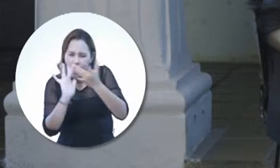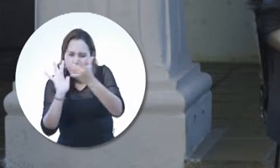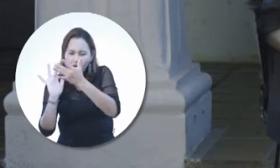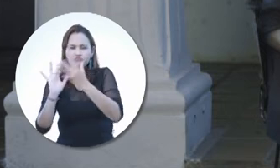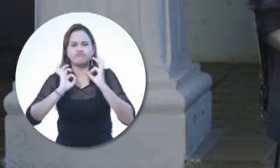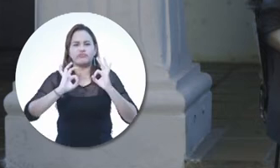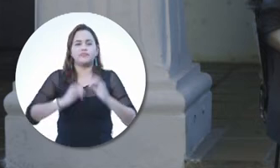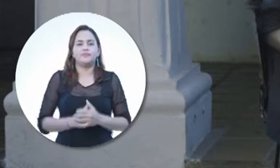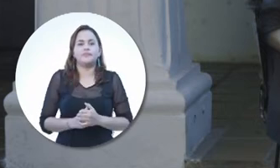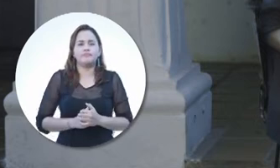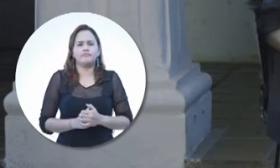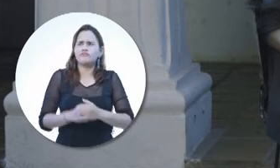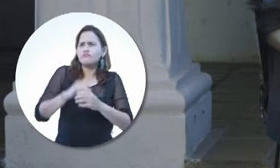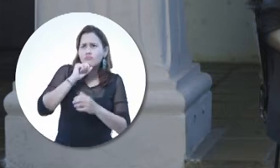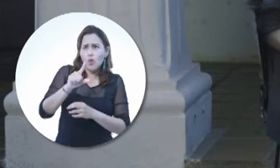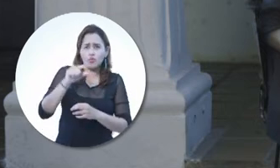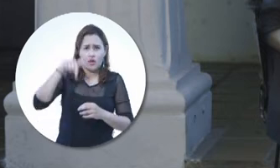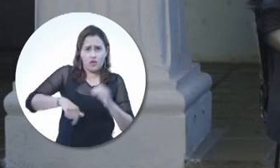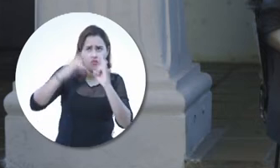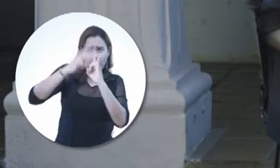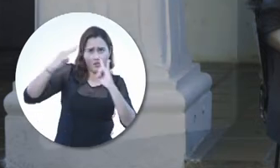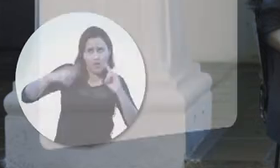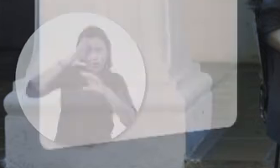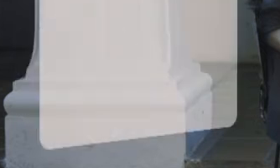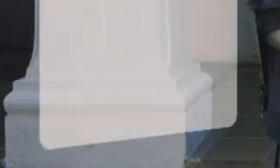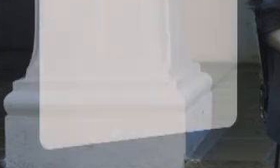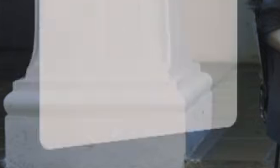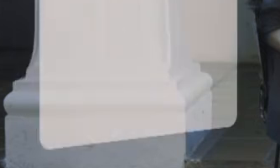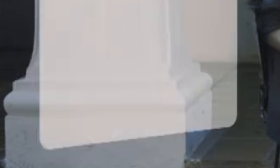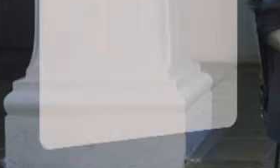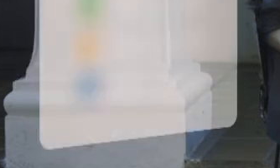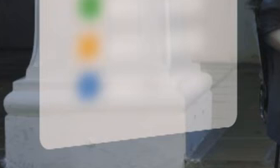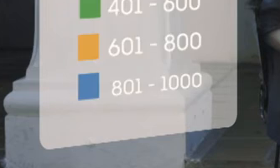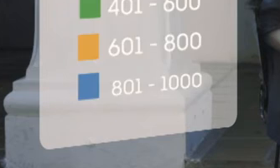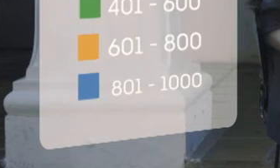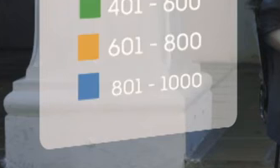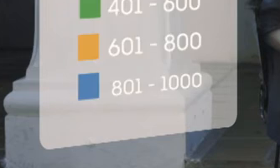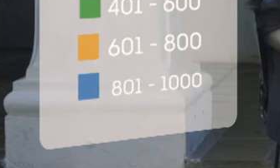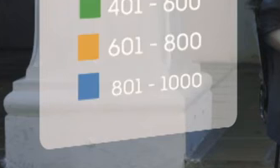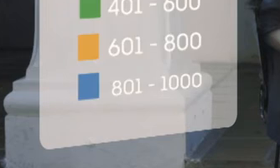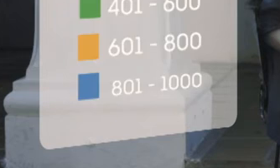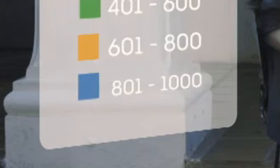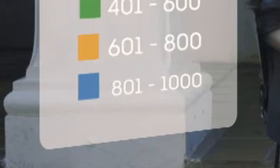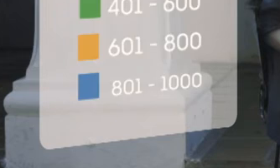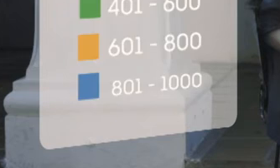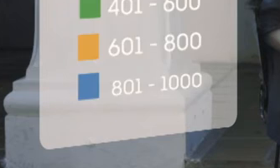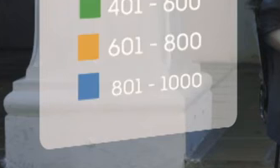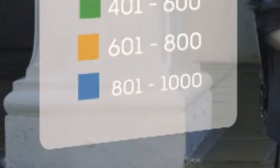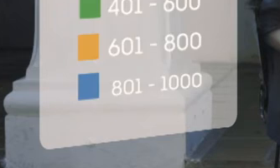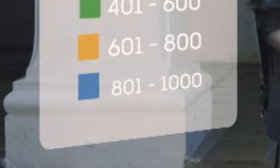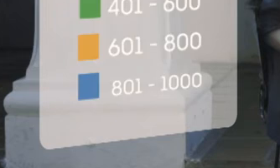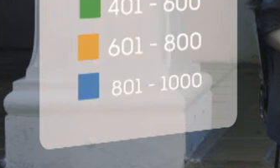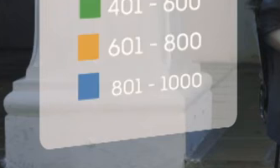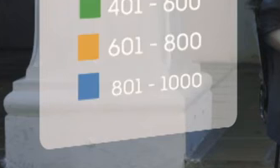estudio. ¿Y la Universidad de Elena tiene convenios con esas universidades? Sí, Caro. Los últimos 5 años se lograron convenios de cooperación